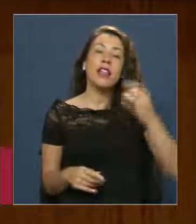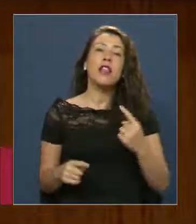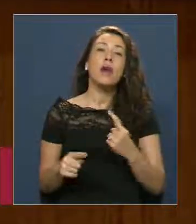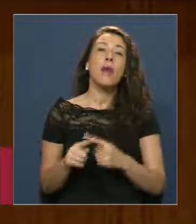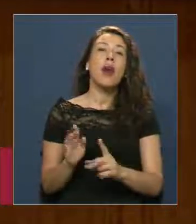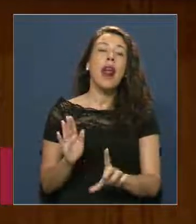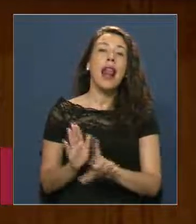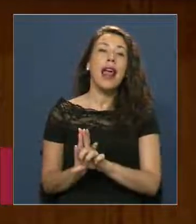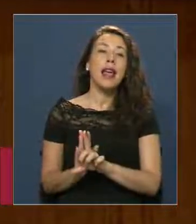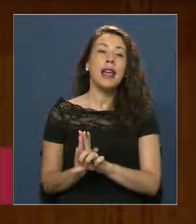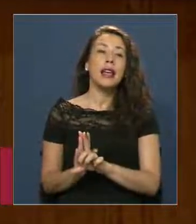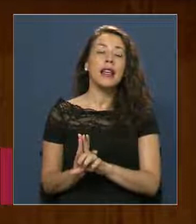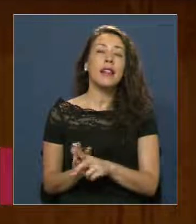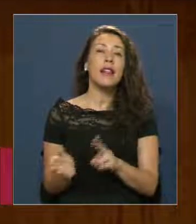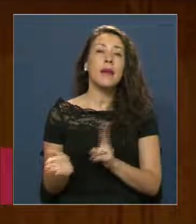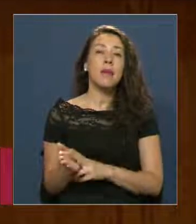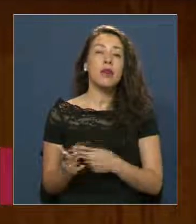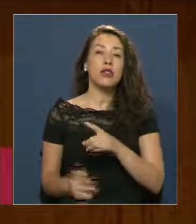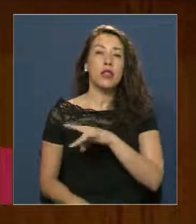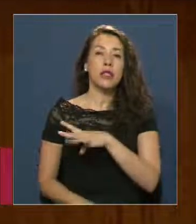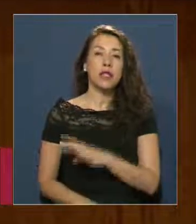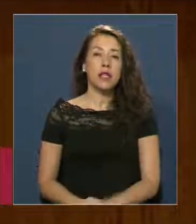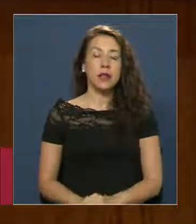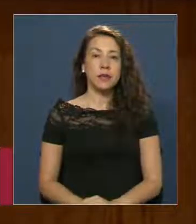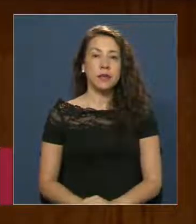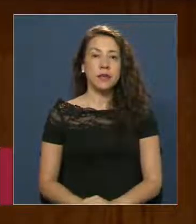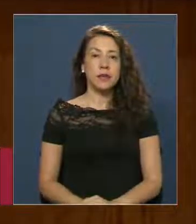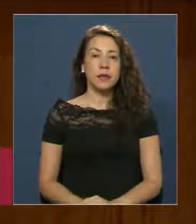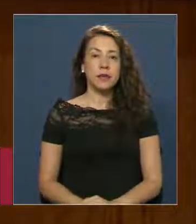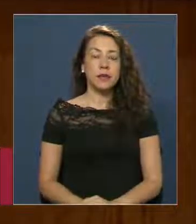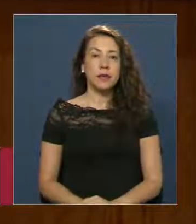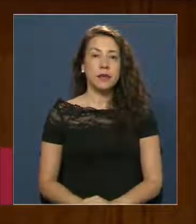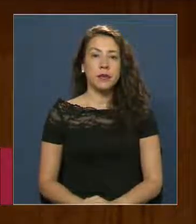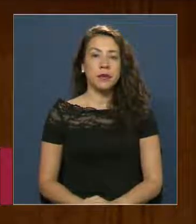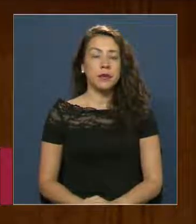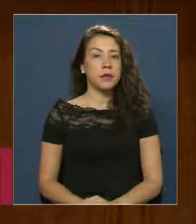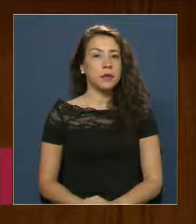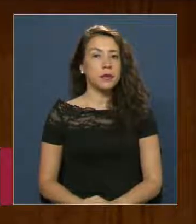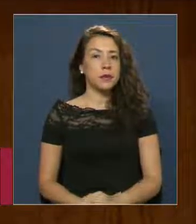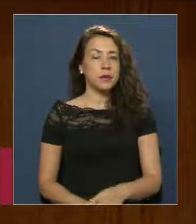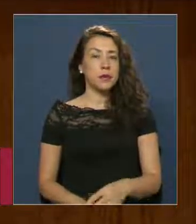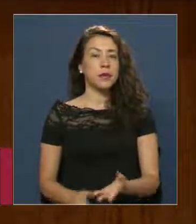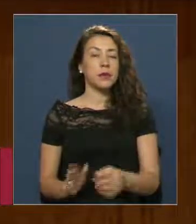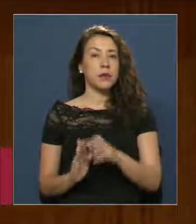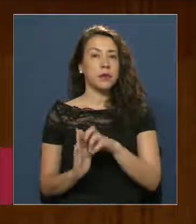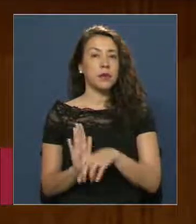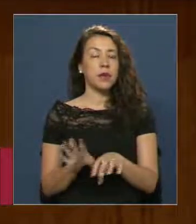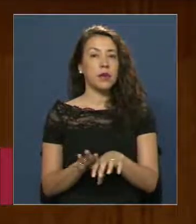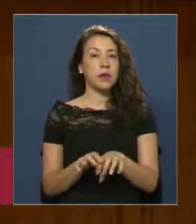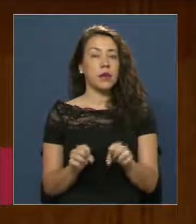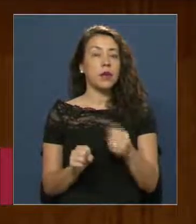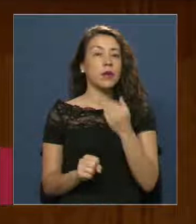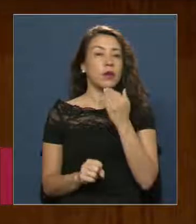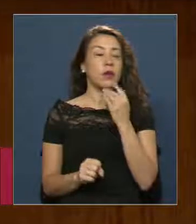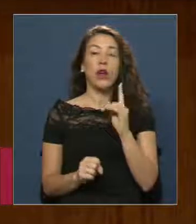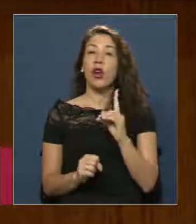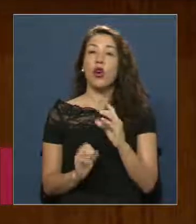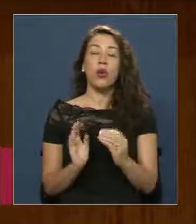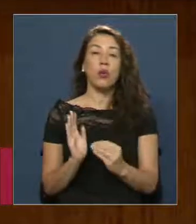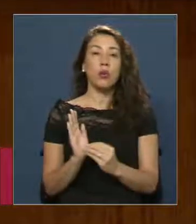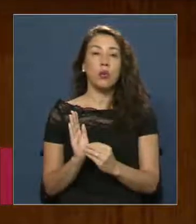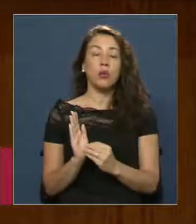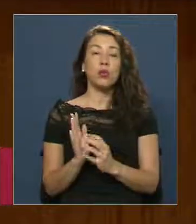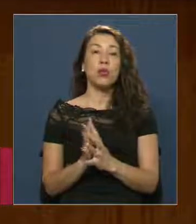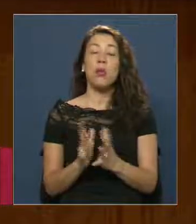la legislación tributaria chilena. Asimismo, el proyecto de acuerdo tampoco comprende